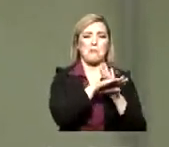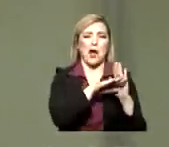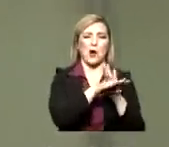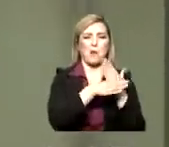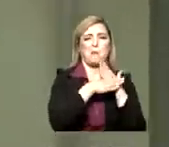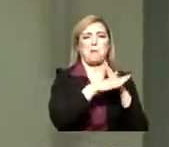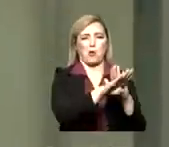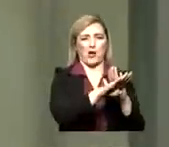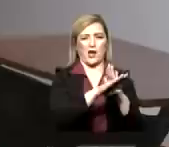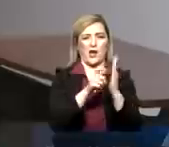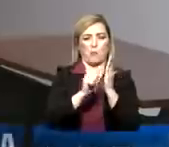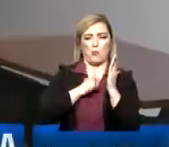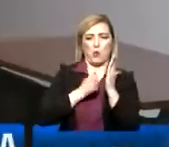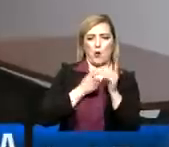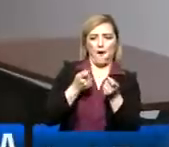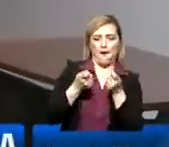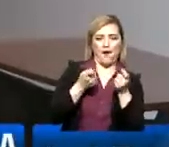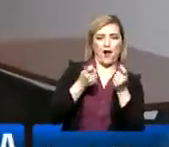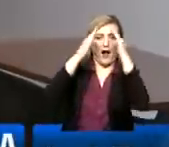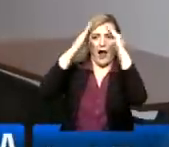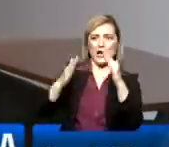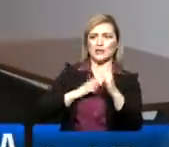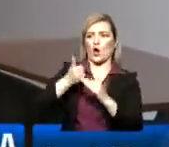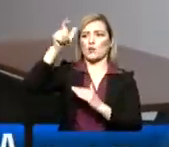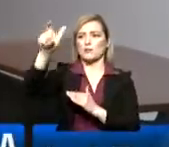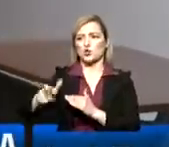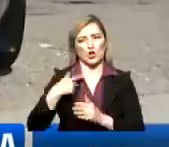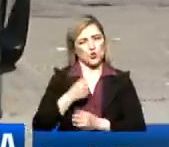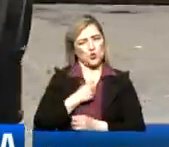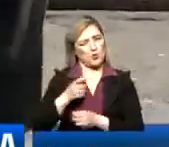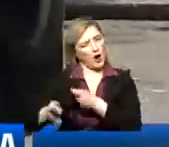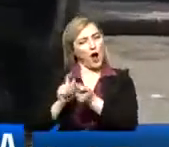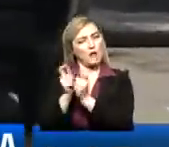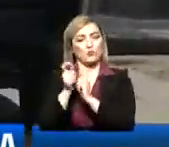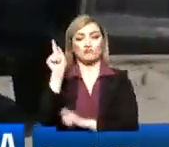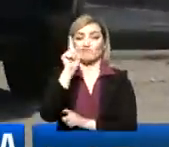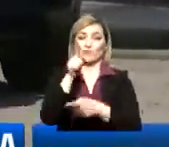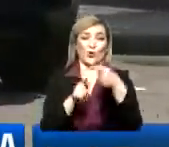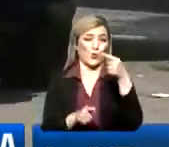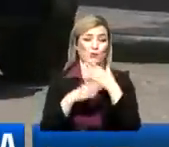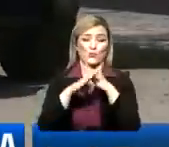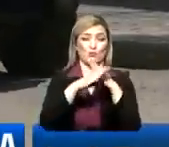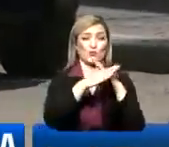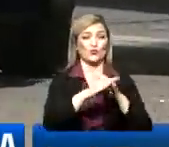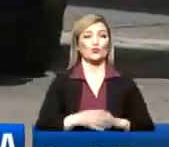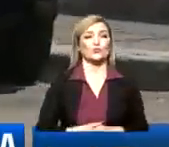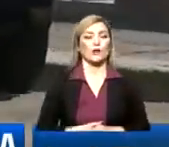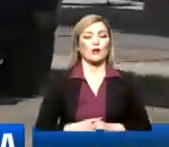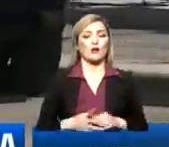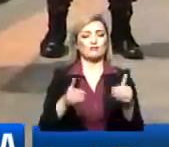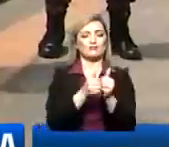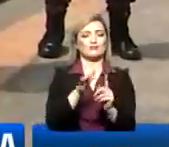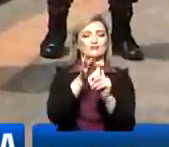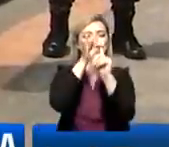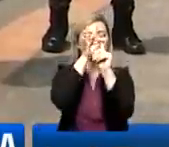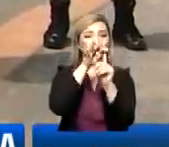ceder acciones ni enajenar bienes, muebles e inmuebles en lo que dure la investigación. En las horas previas a la audiencia, equipos élite de la Policía